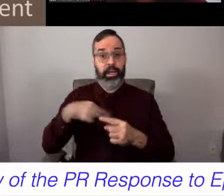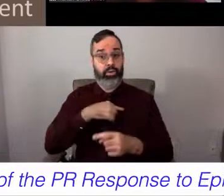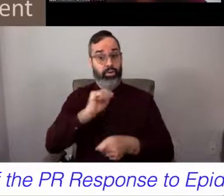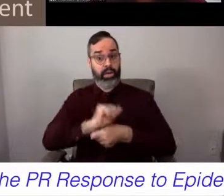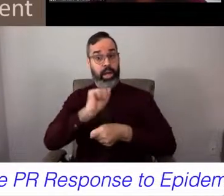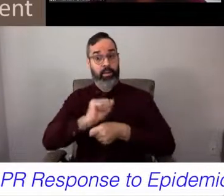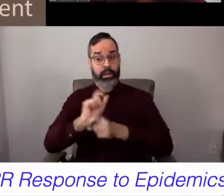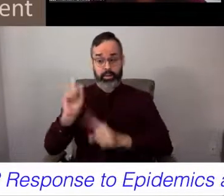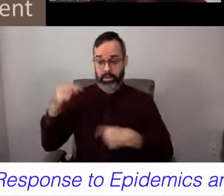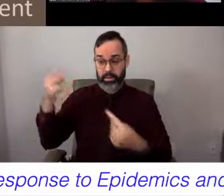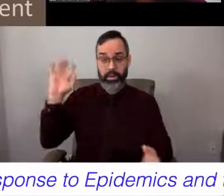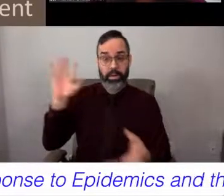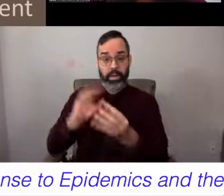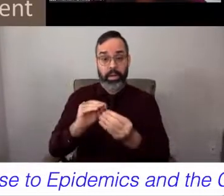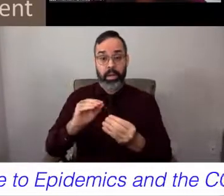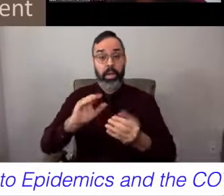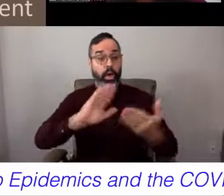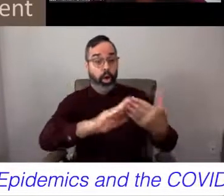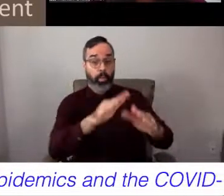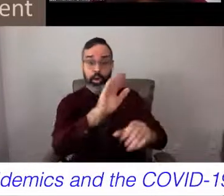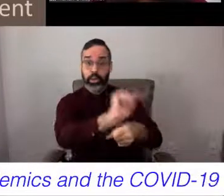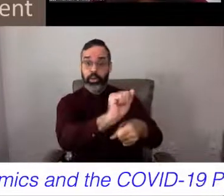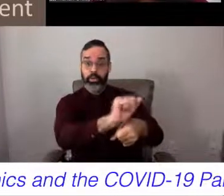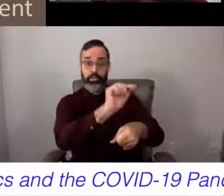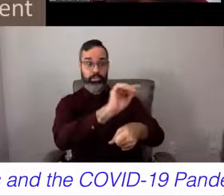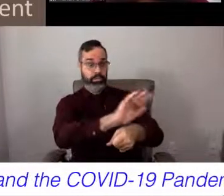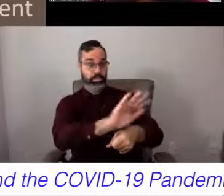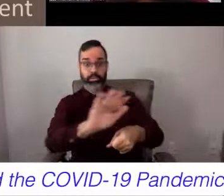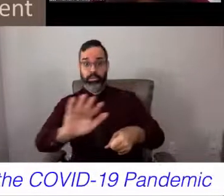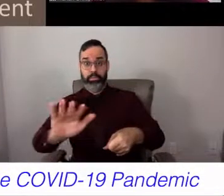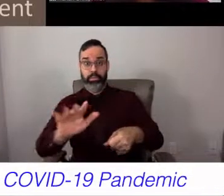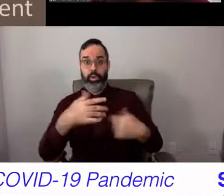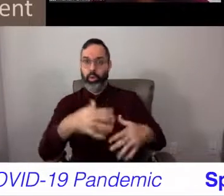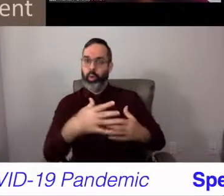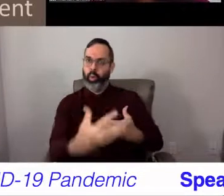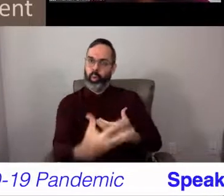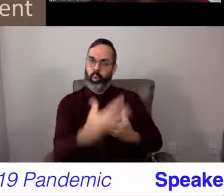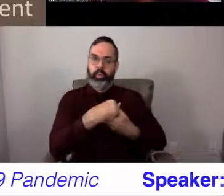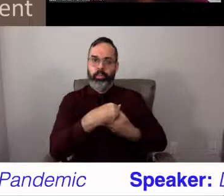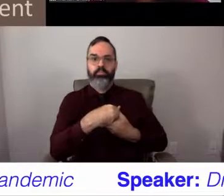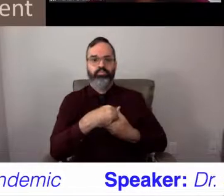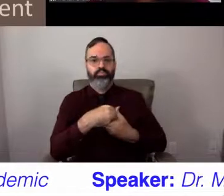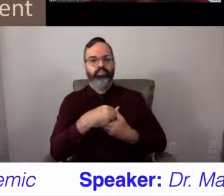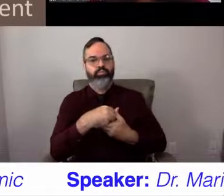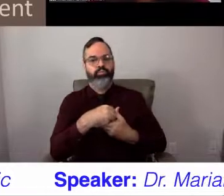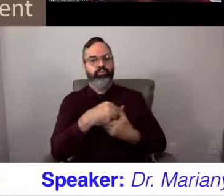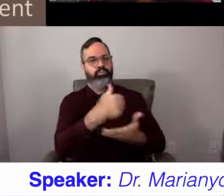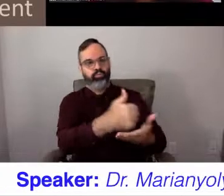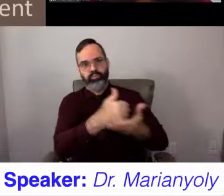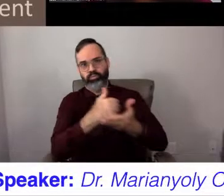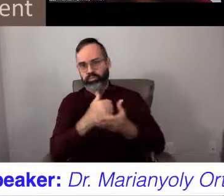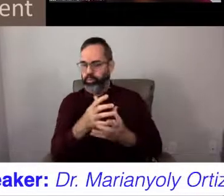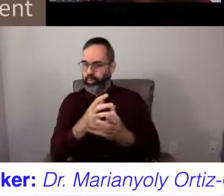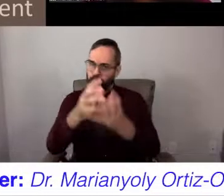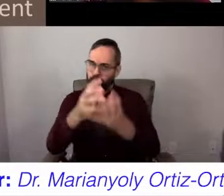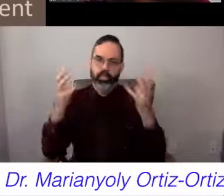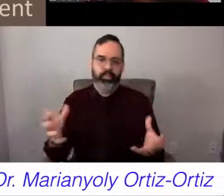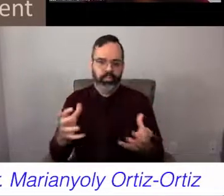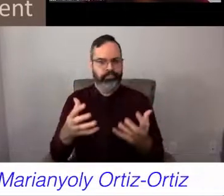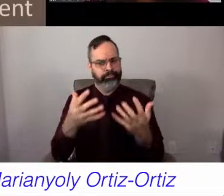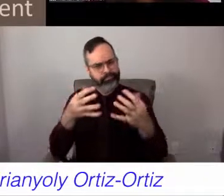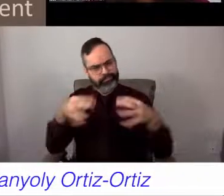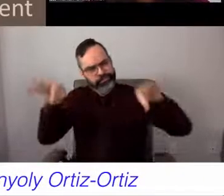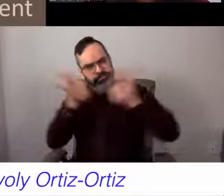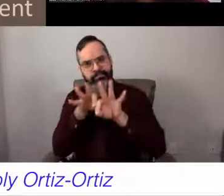el trabajo comunitario es el factor, ¿verdad?, más importante e integral durante una